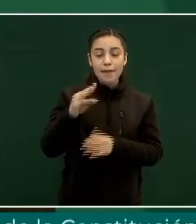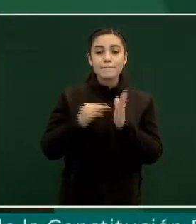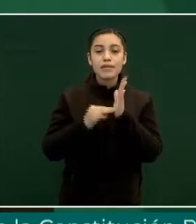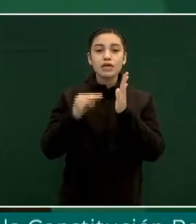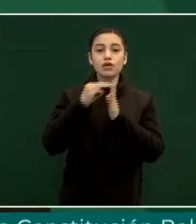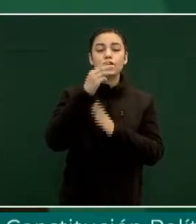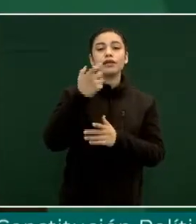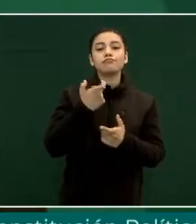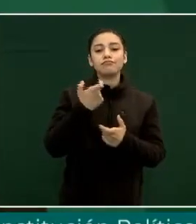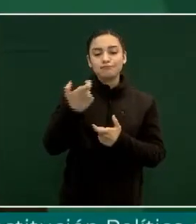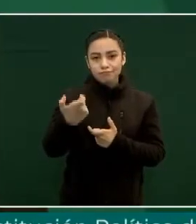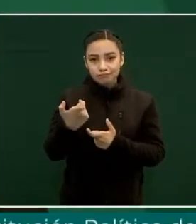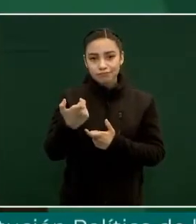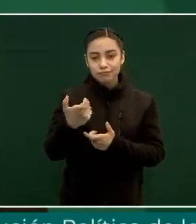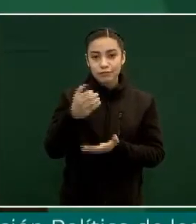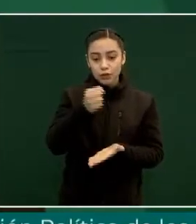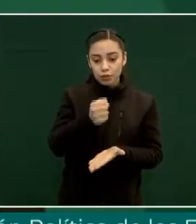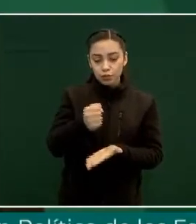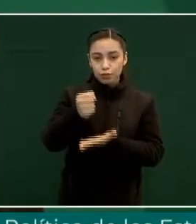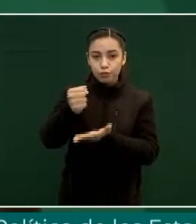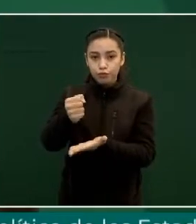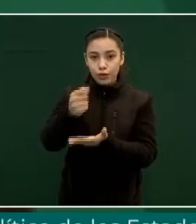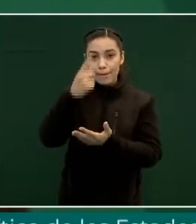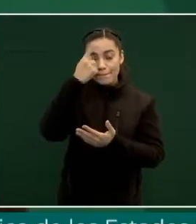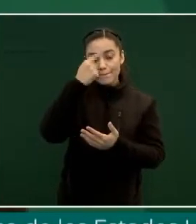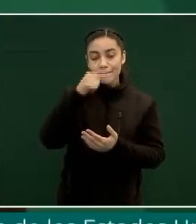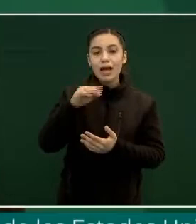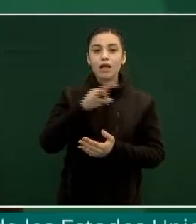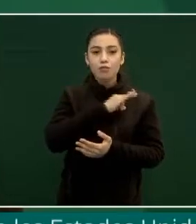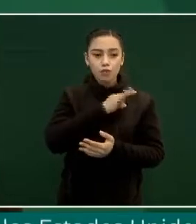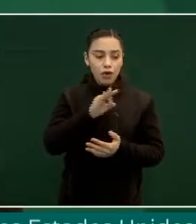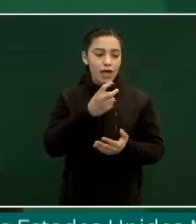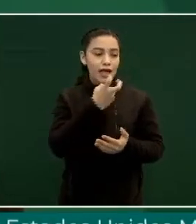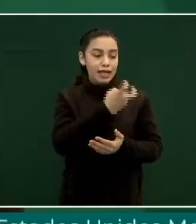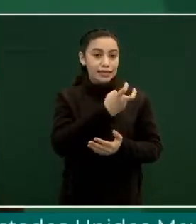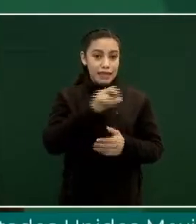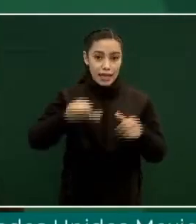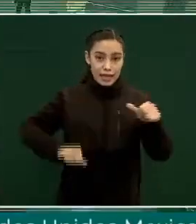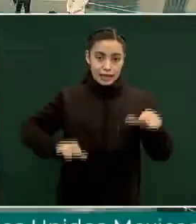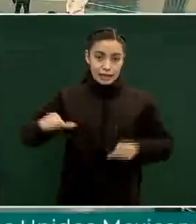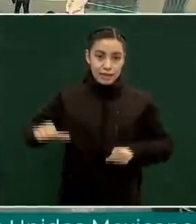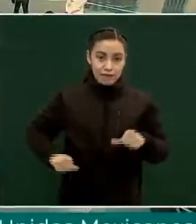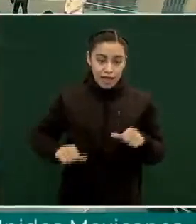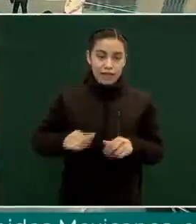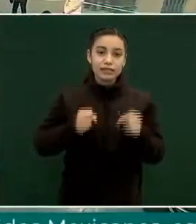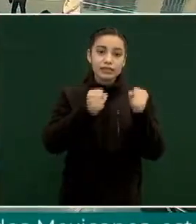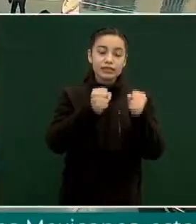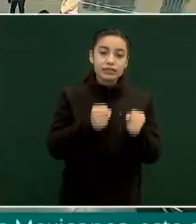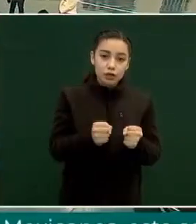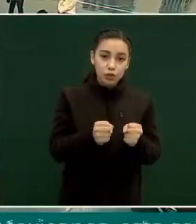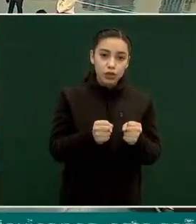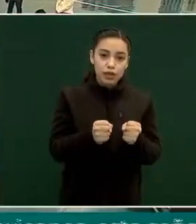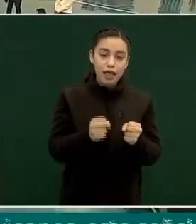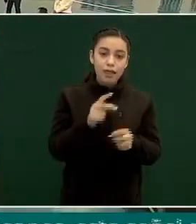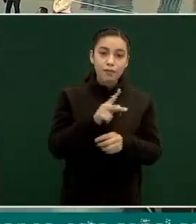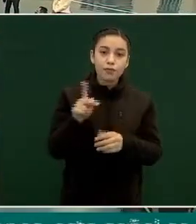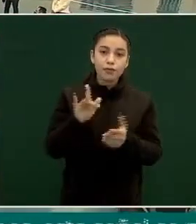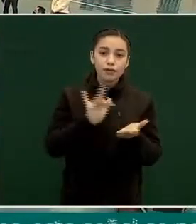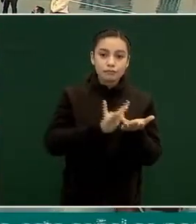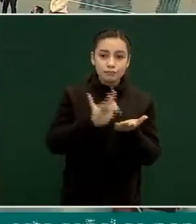para respaldar las actividades de seguridad